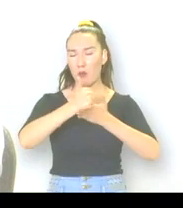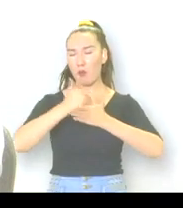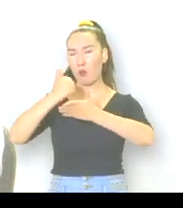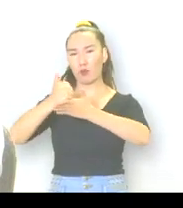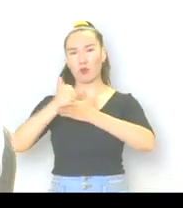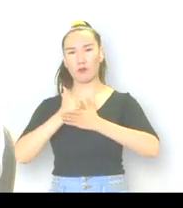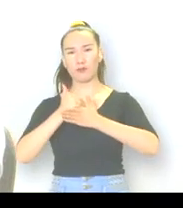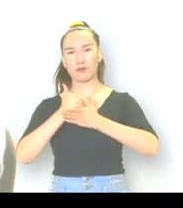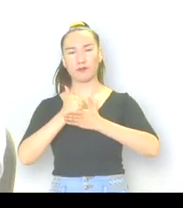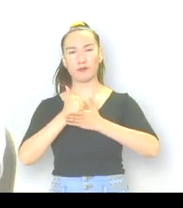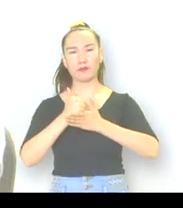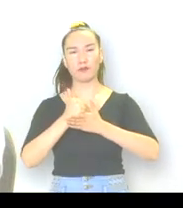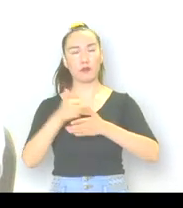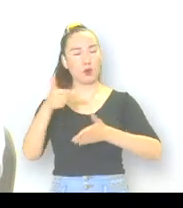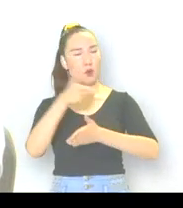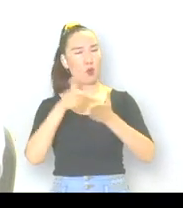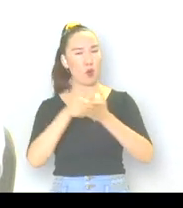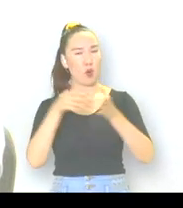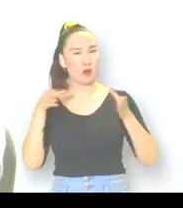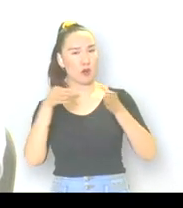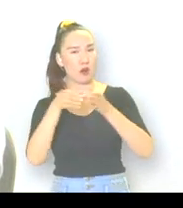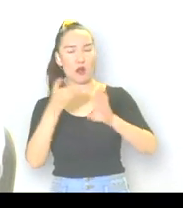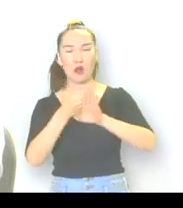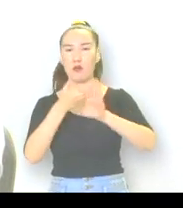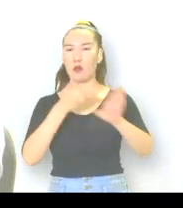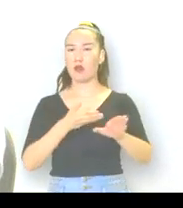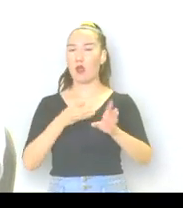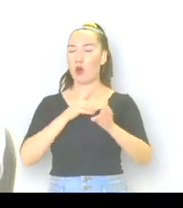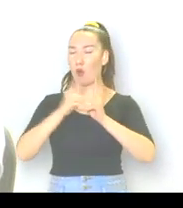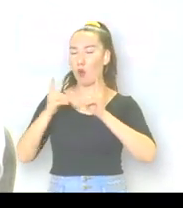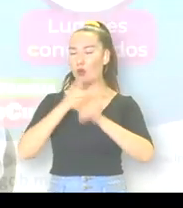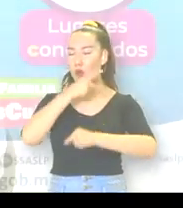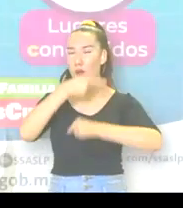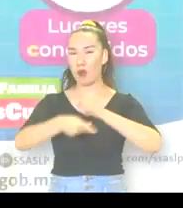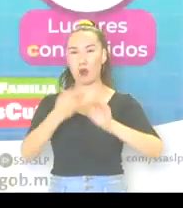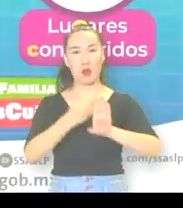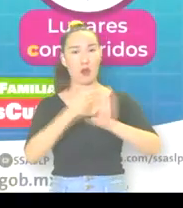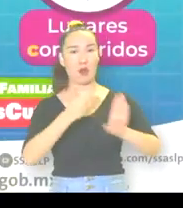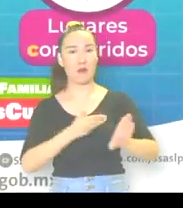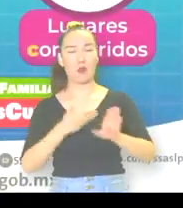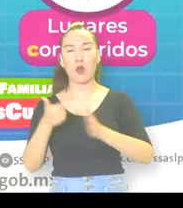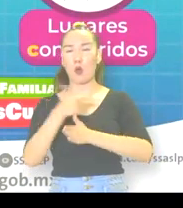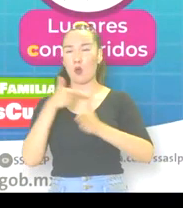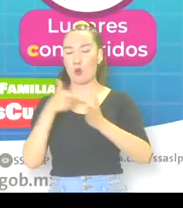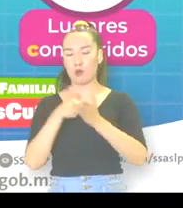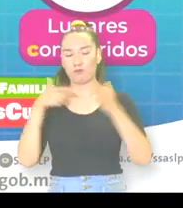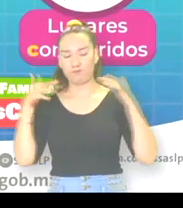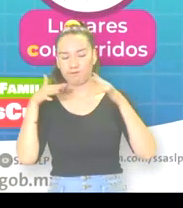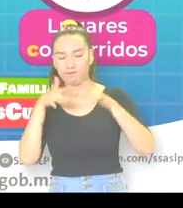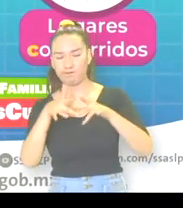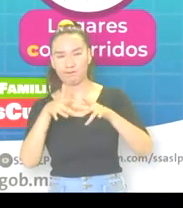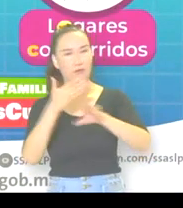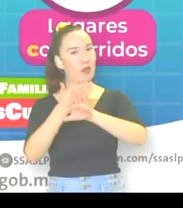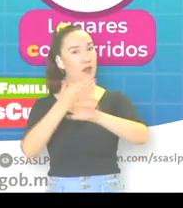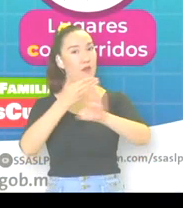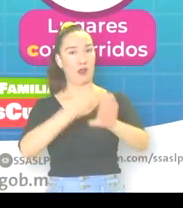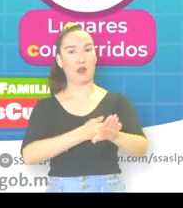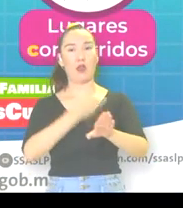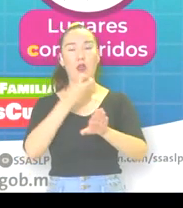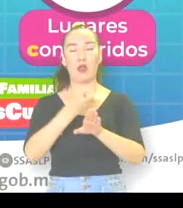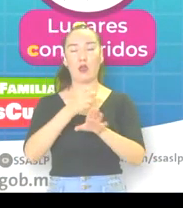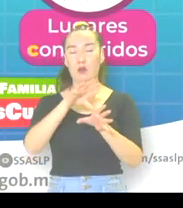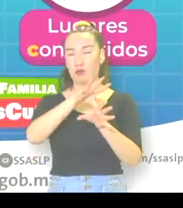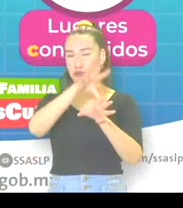mucho. Entonces, evitar lugares cerrados, evitar contactos cercanos y evitar lugares concurridos. Si podemos